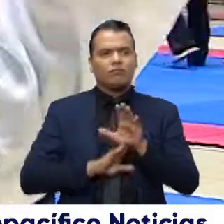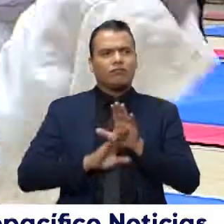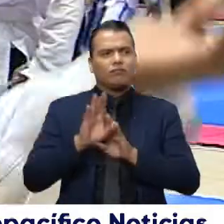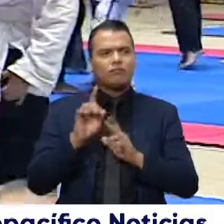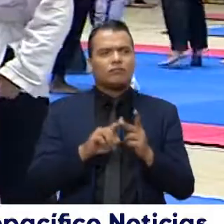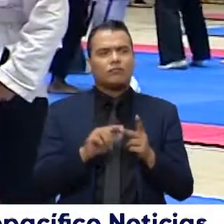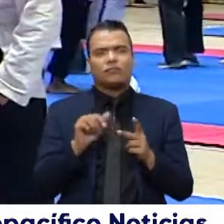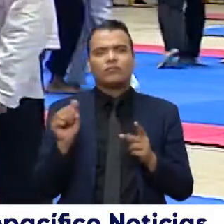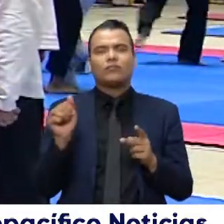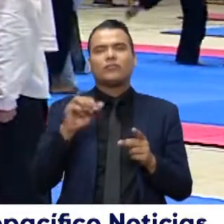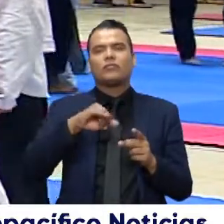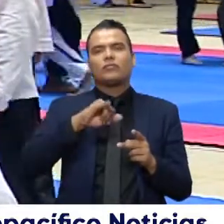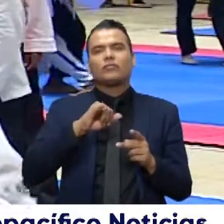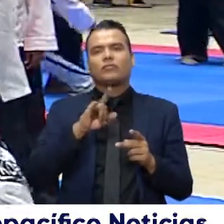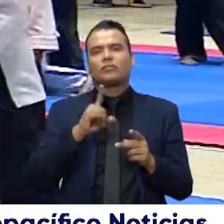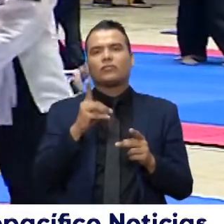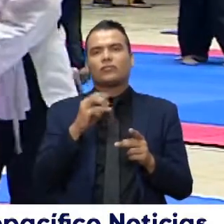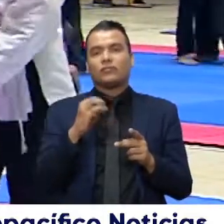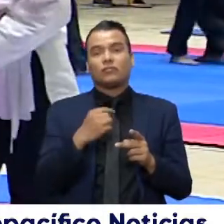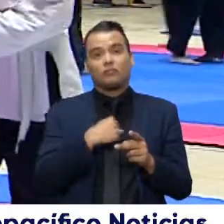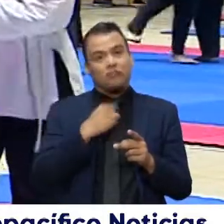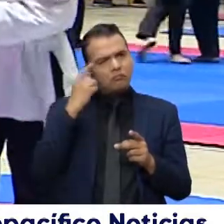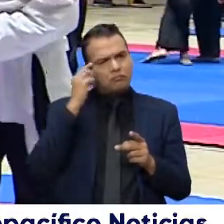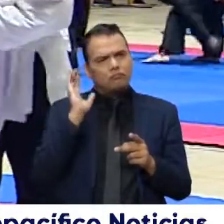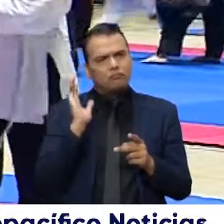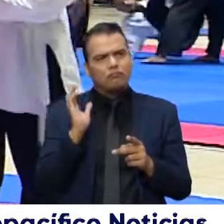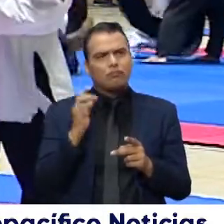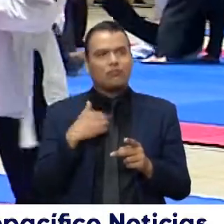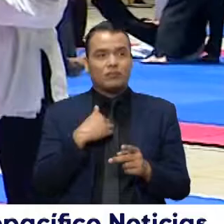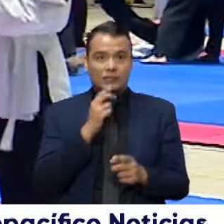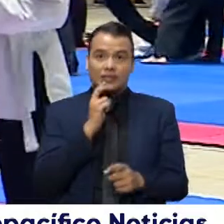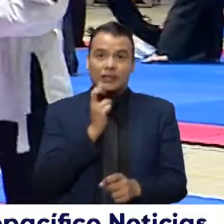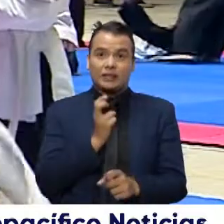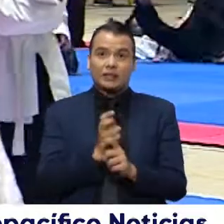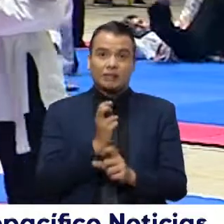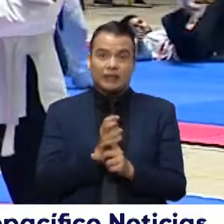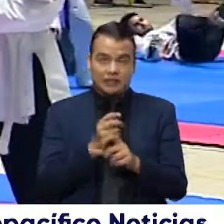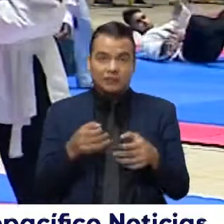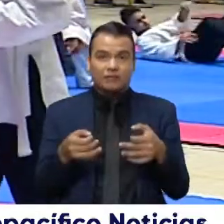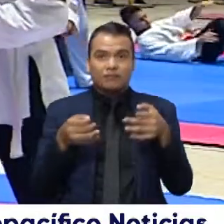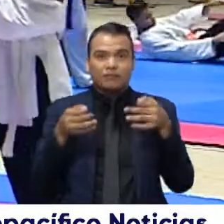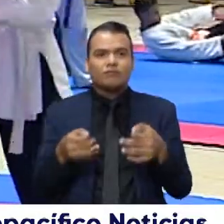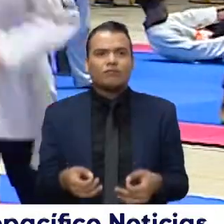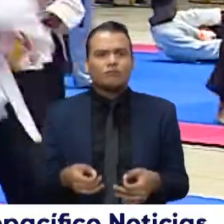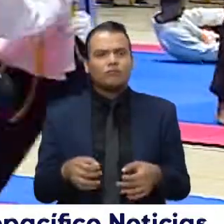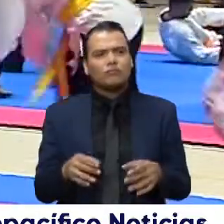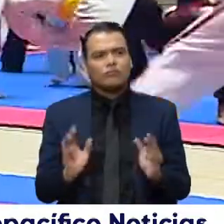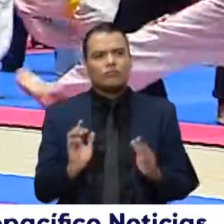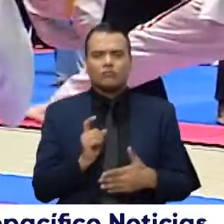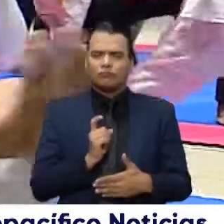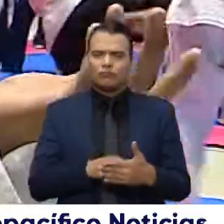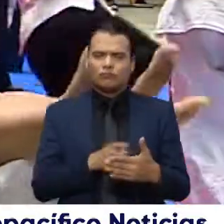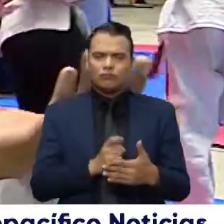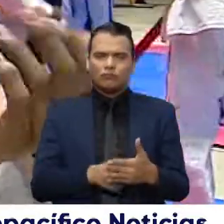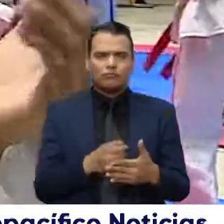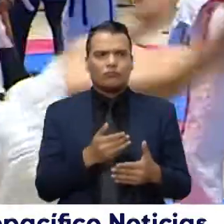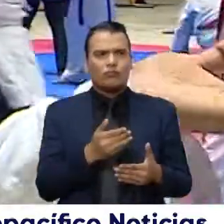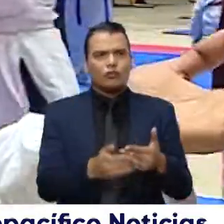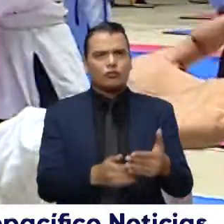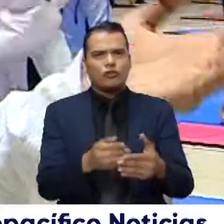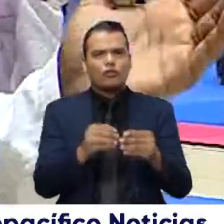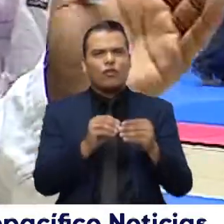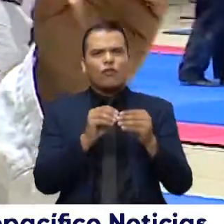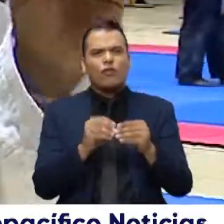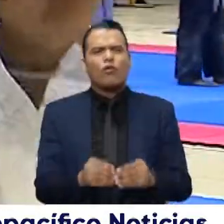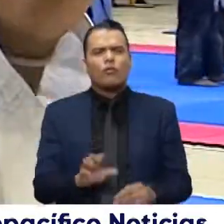son las partes de judo que, a mi parecer, en mi persona, me cuestan bastante. Se puede corregir posturas por la